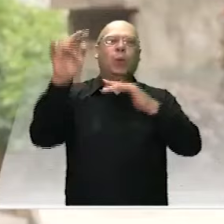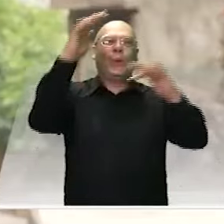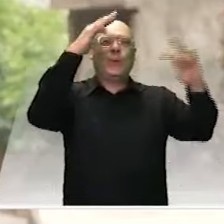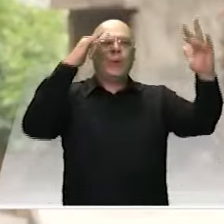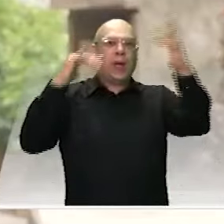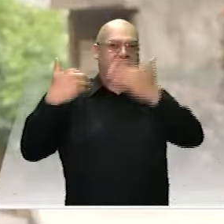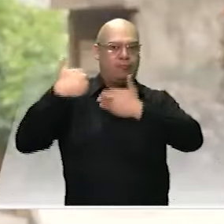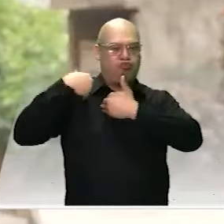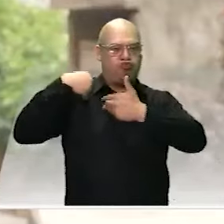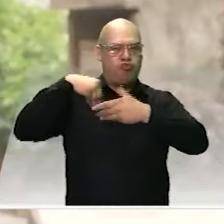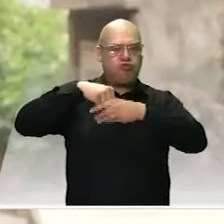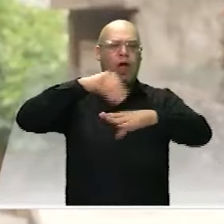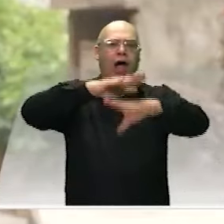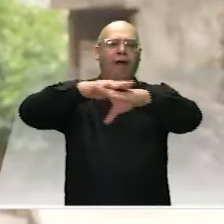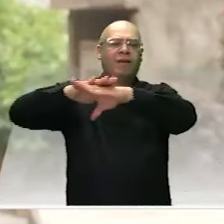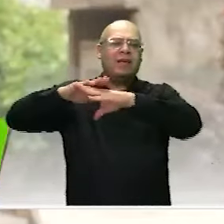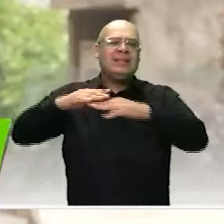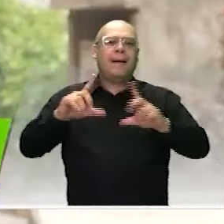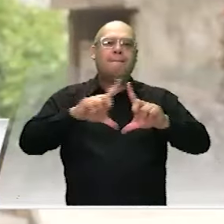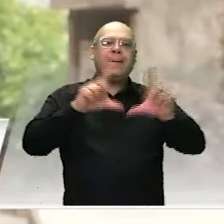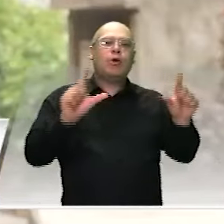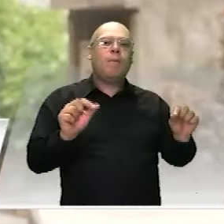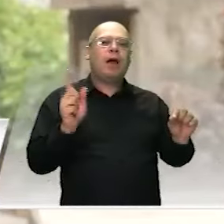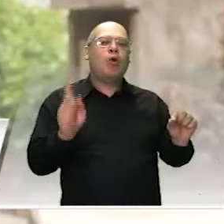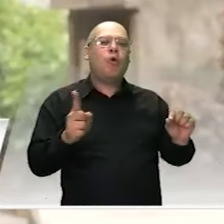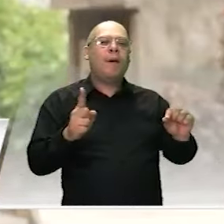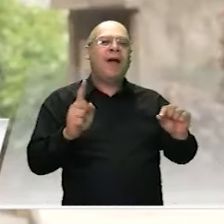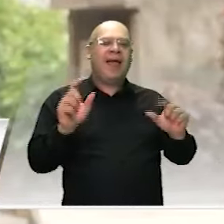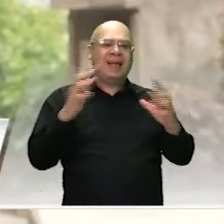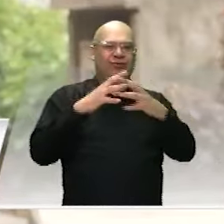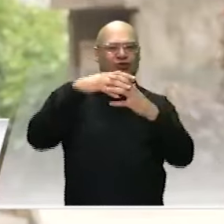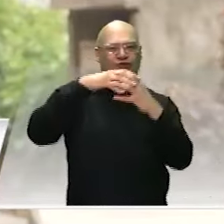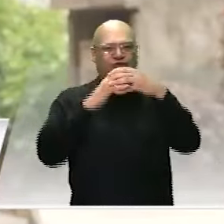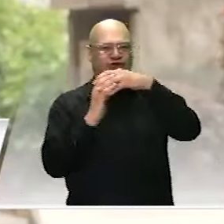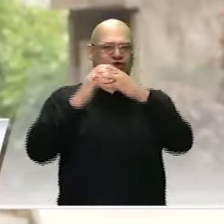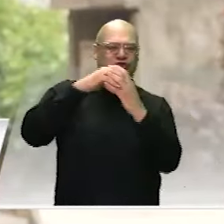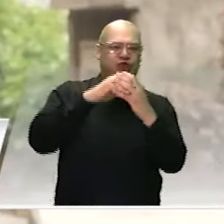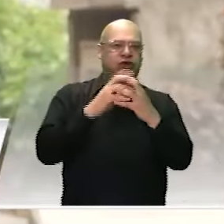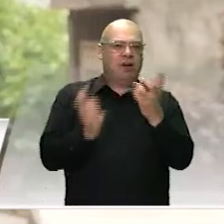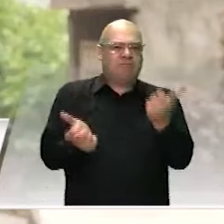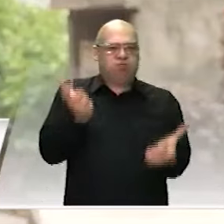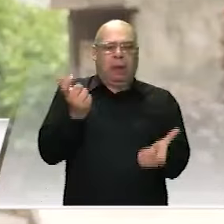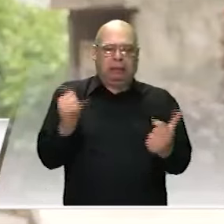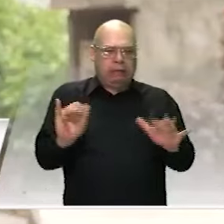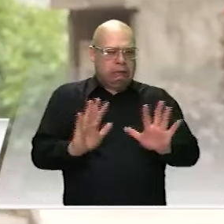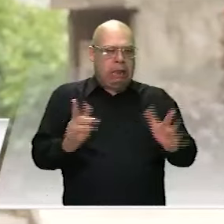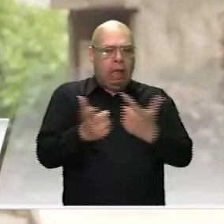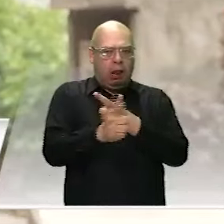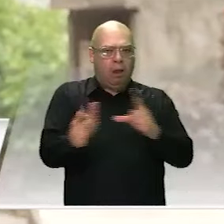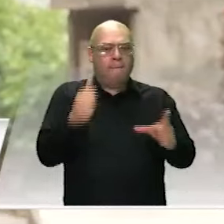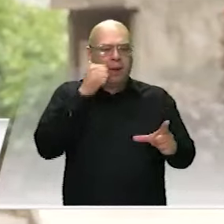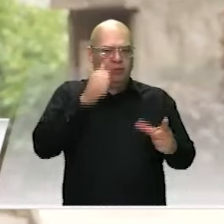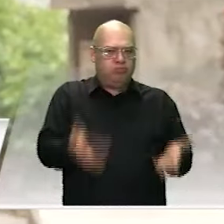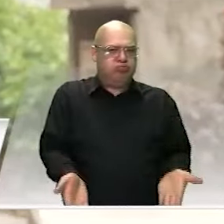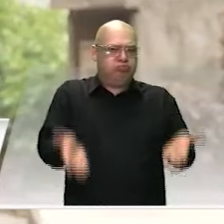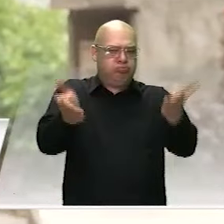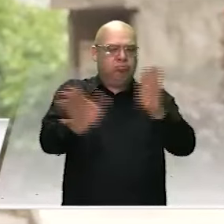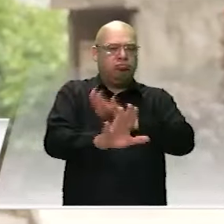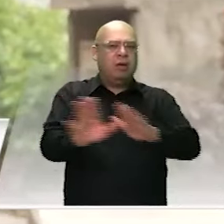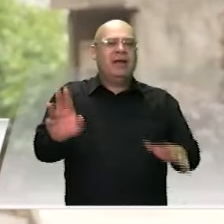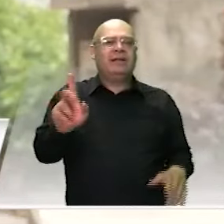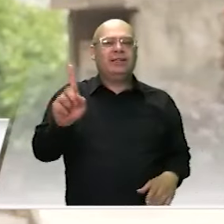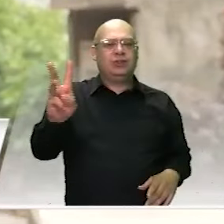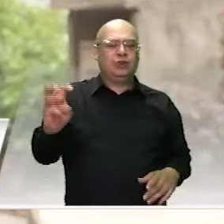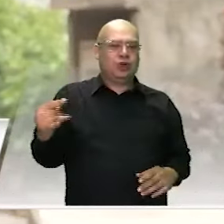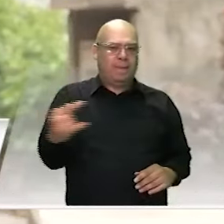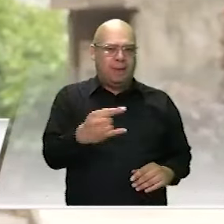anunci la eliminación del pico y placa ambiental para camiones y volquetas a partir de mañana 18 de marzo esto